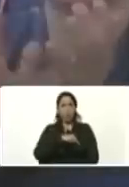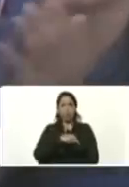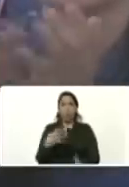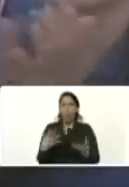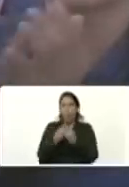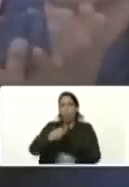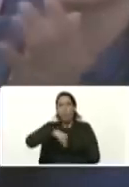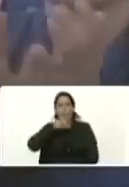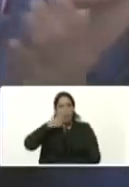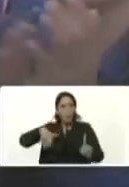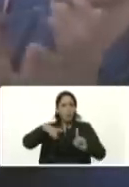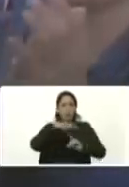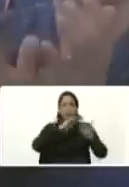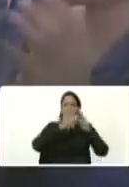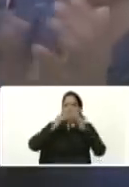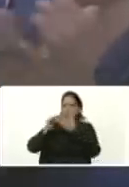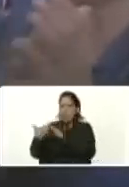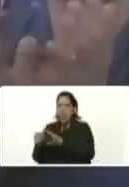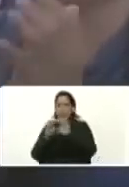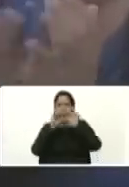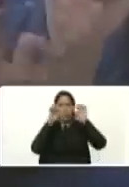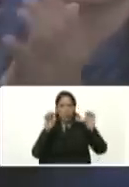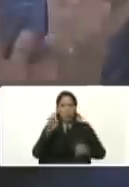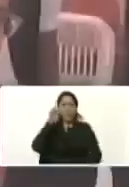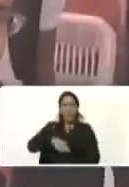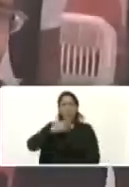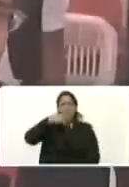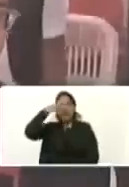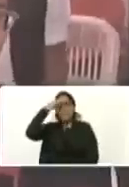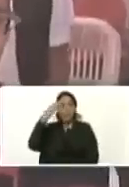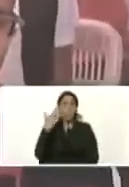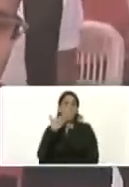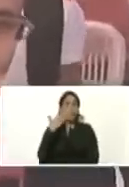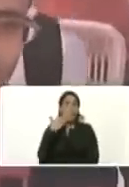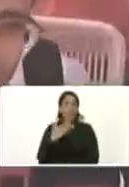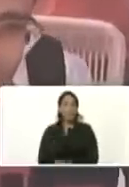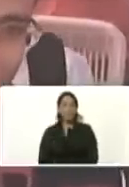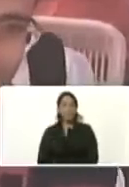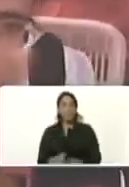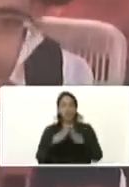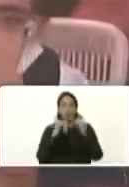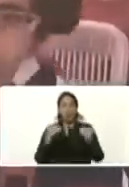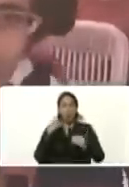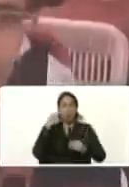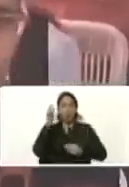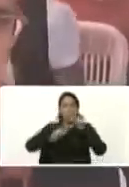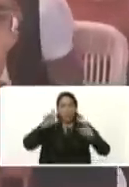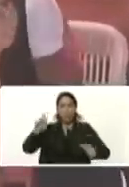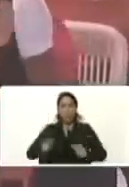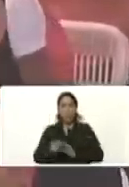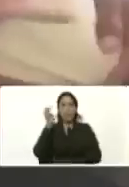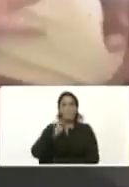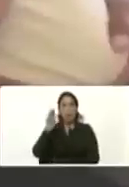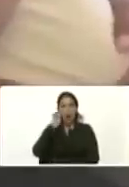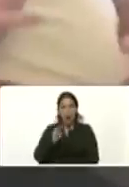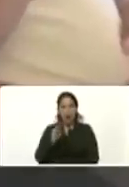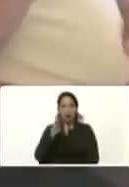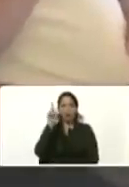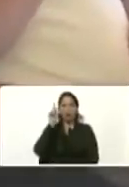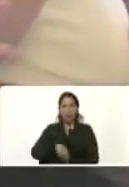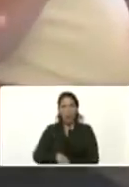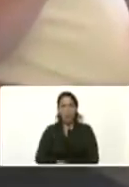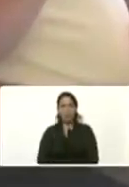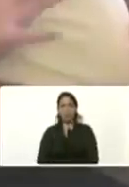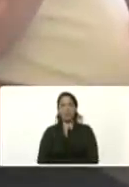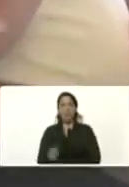pueblo la comunidad educativa padres representantes todo el personal maestros maestras asimismo